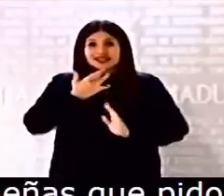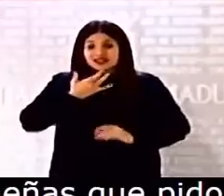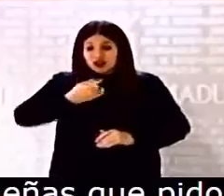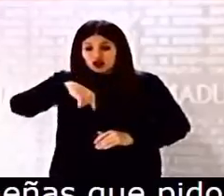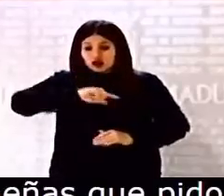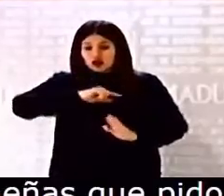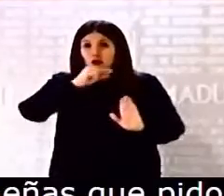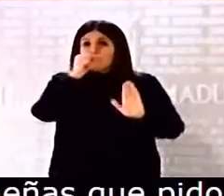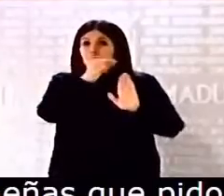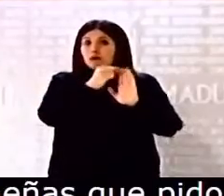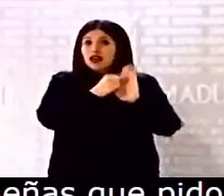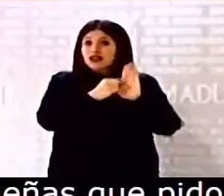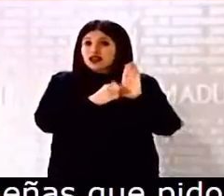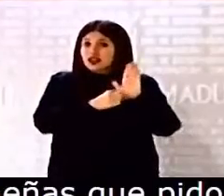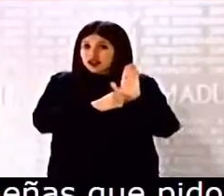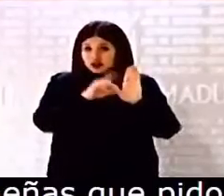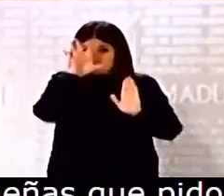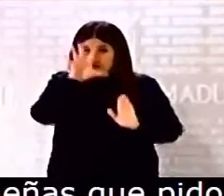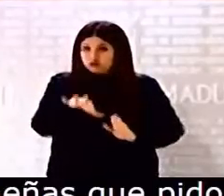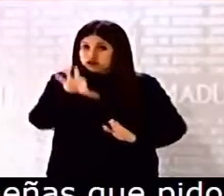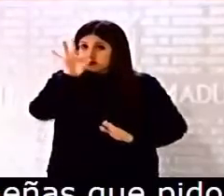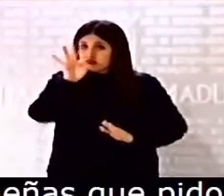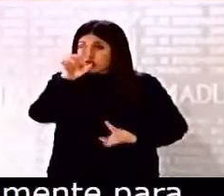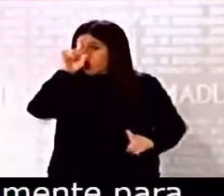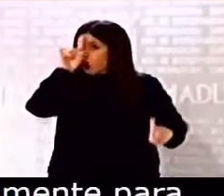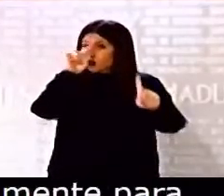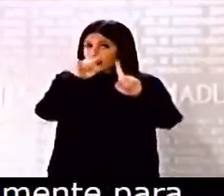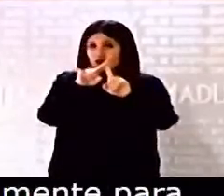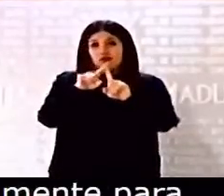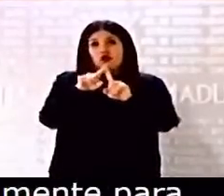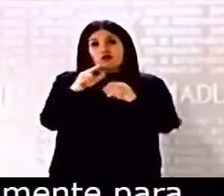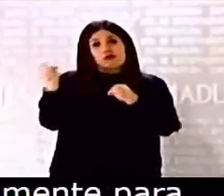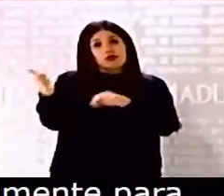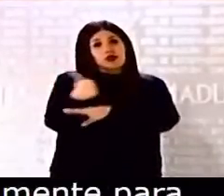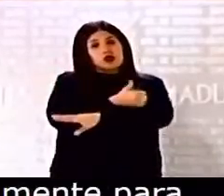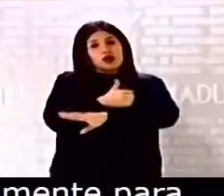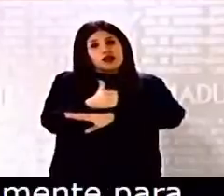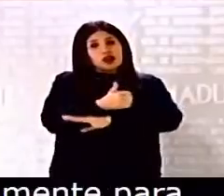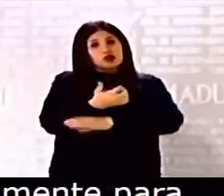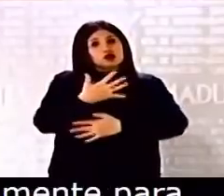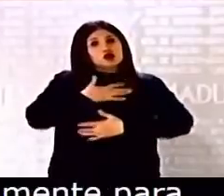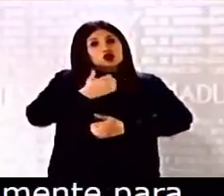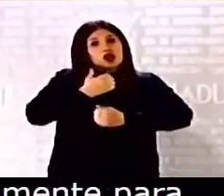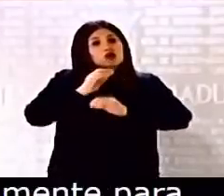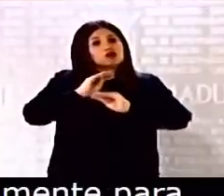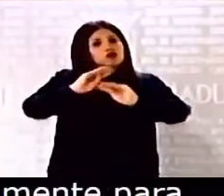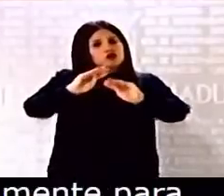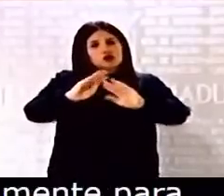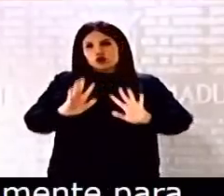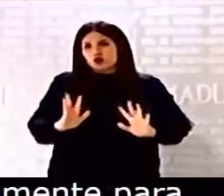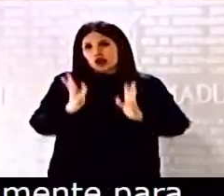exclusivamente para proteger la salud de la población, sabiendo que arriesgamos,